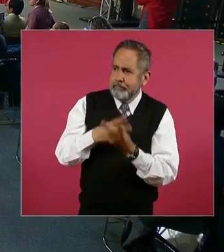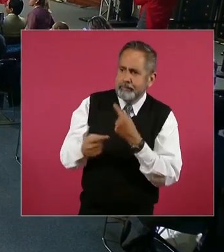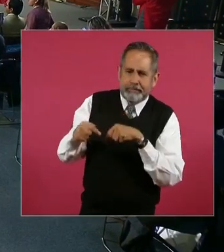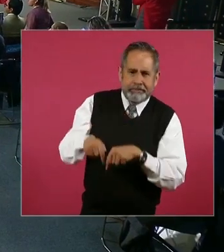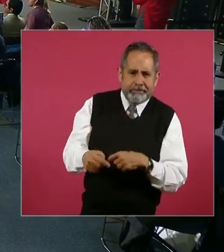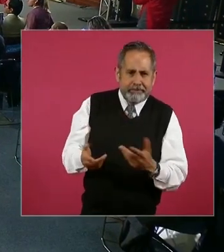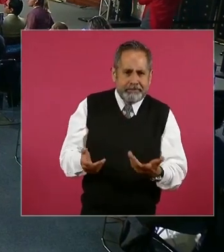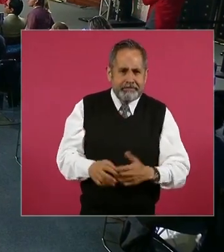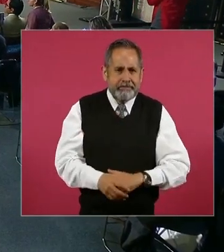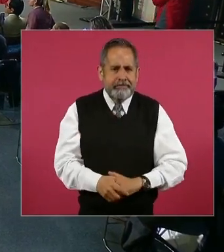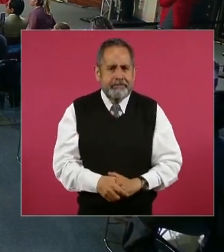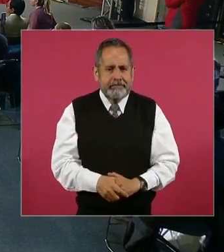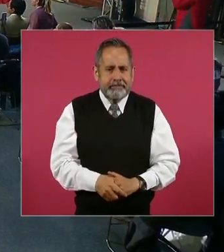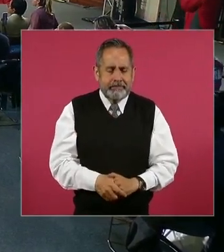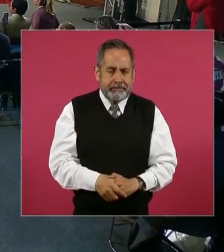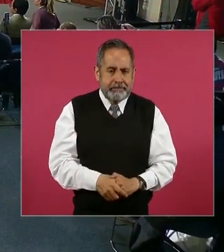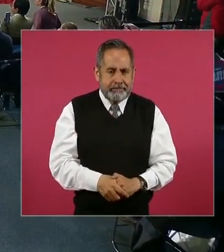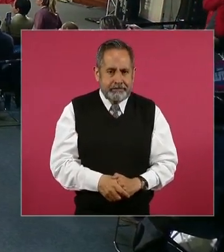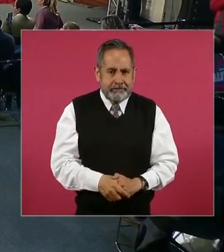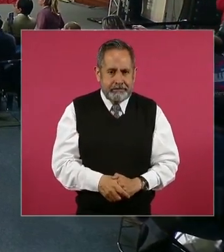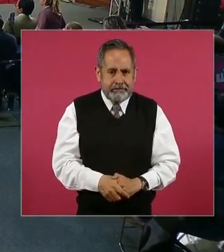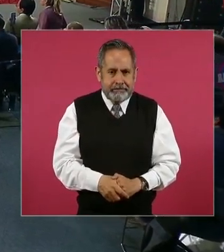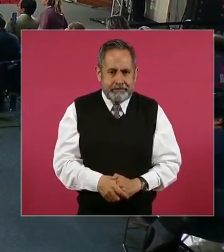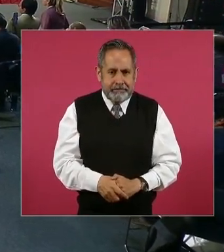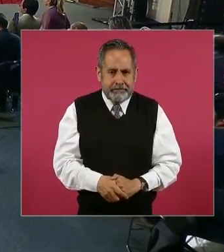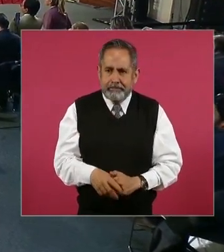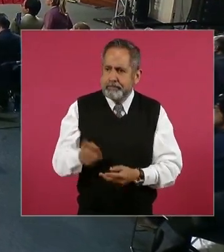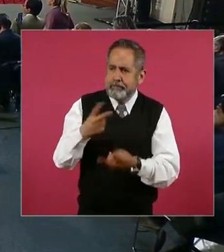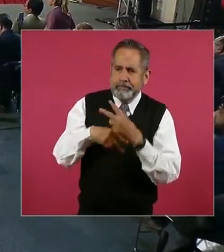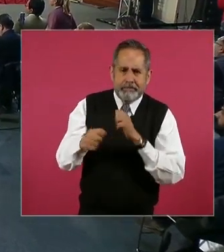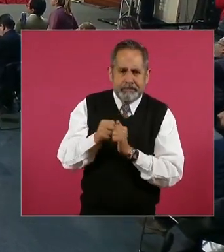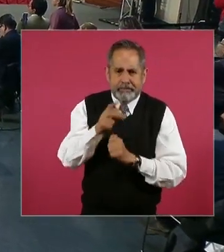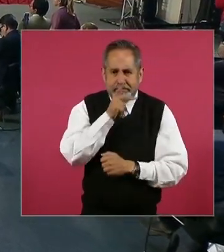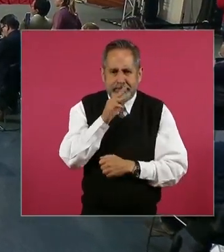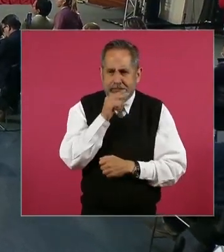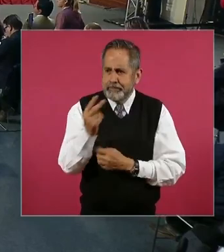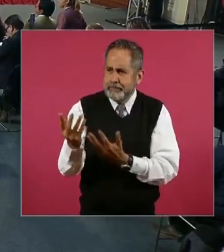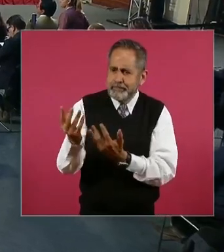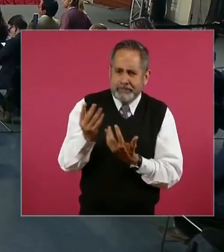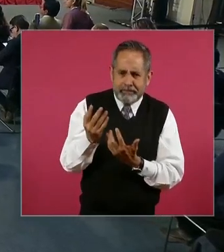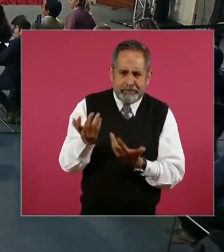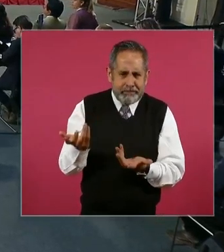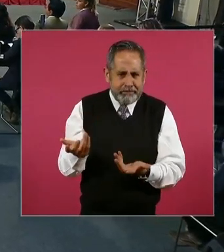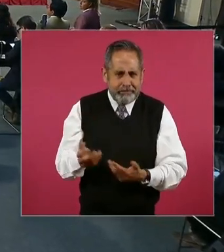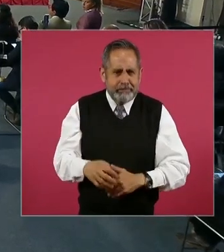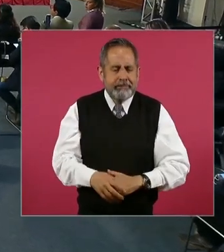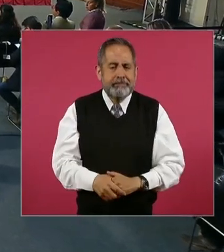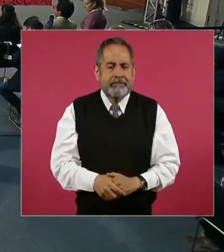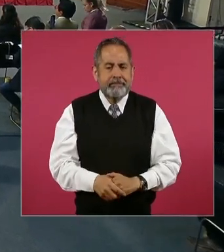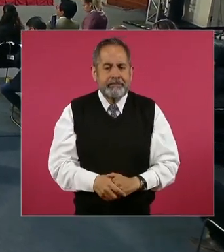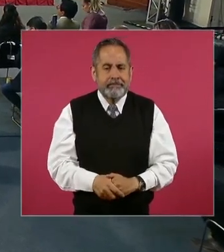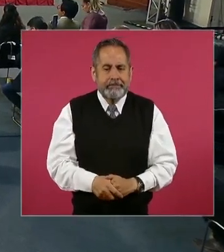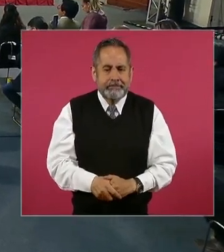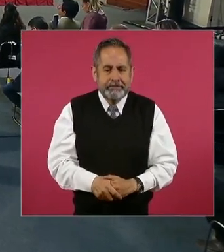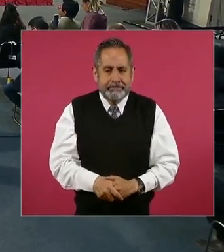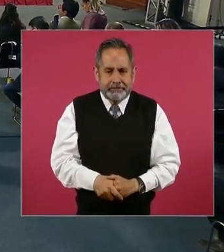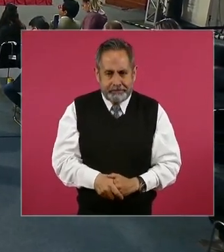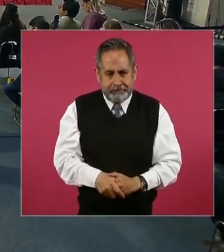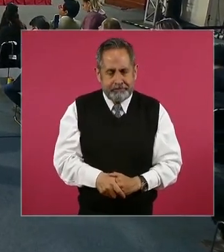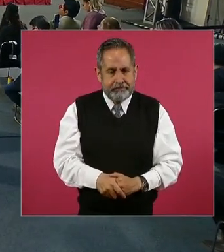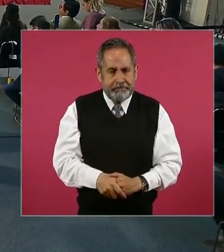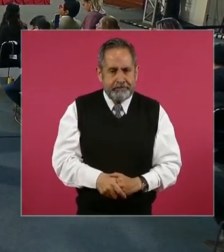no no no con usted a solas aquí vienen con los padres porque entonces podría podría usted